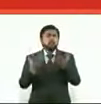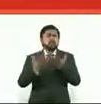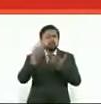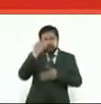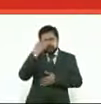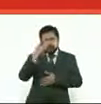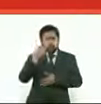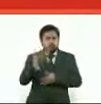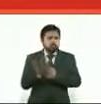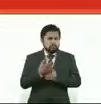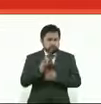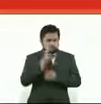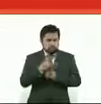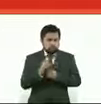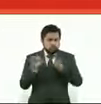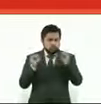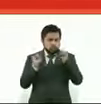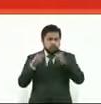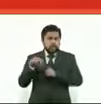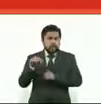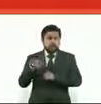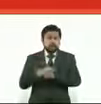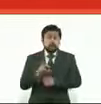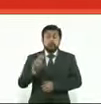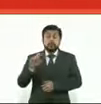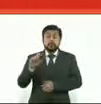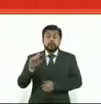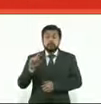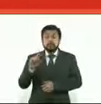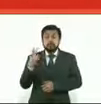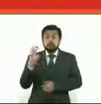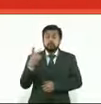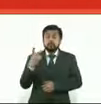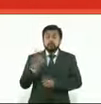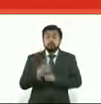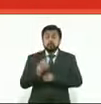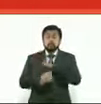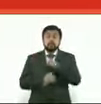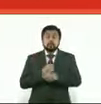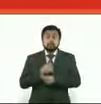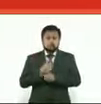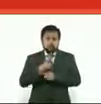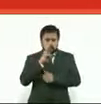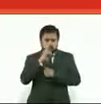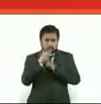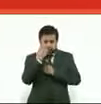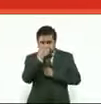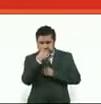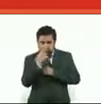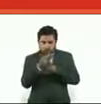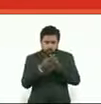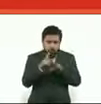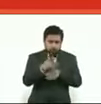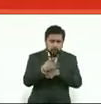ahí exactamente. Ve el número 16 un poquito más agitado, igual el de 39.